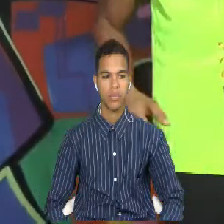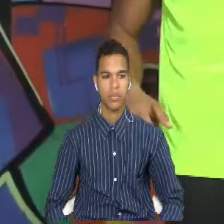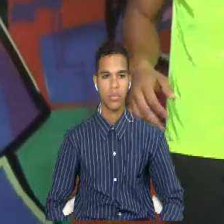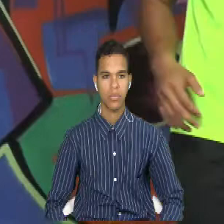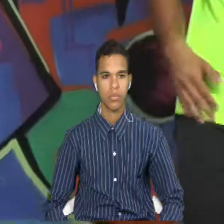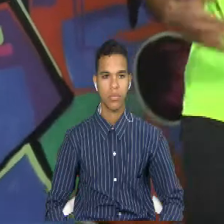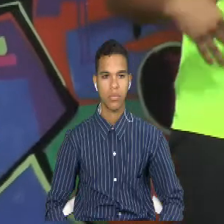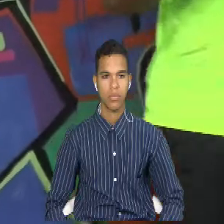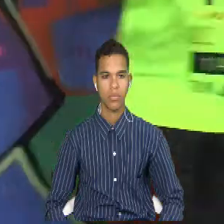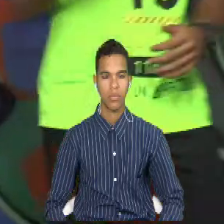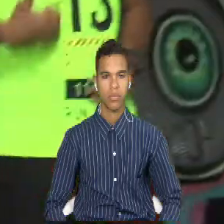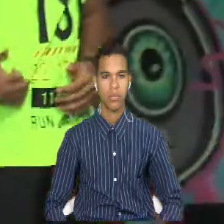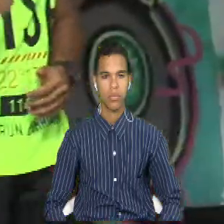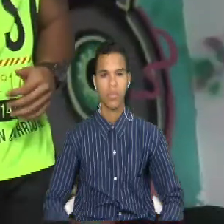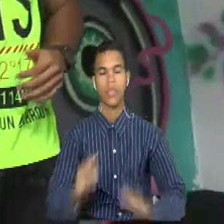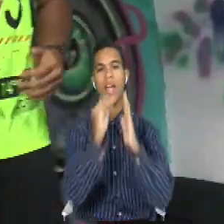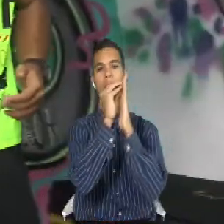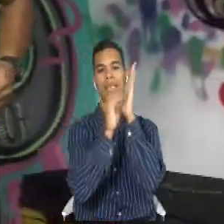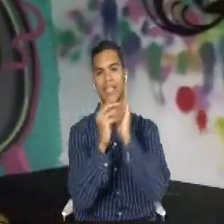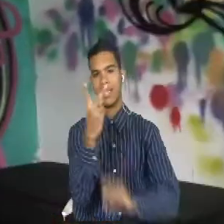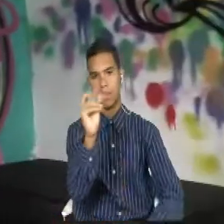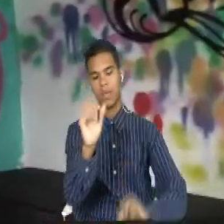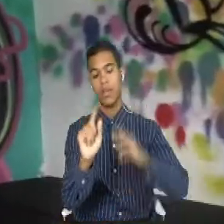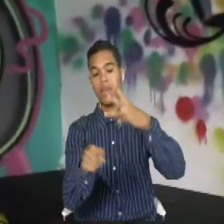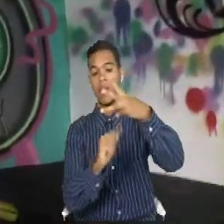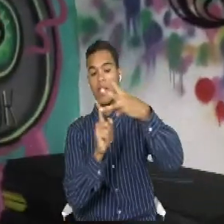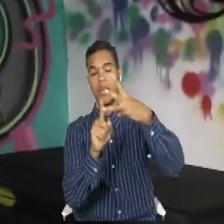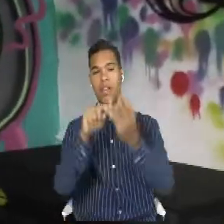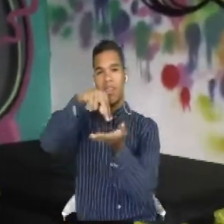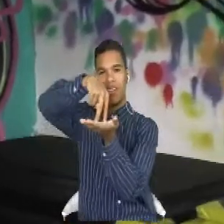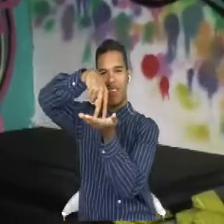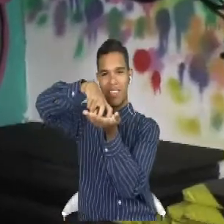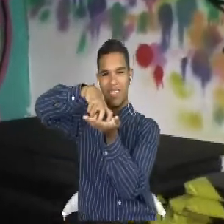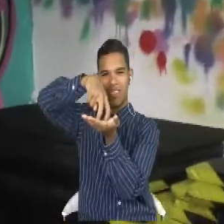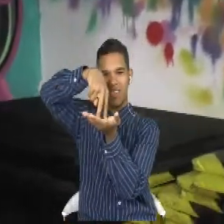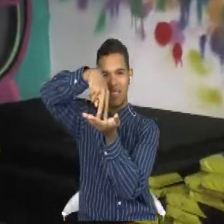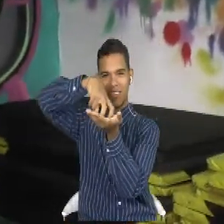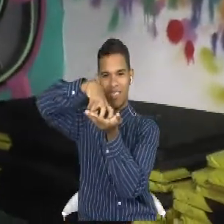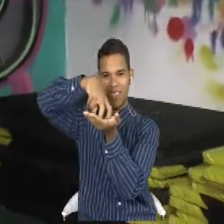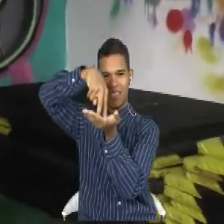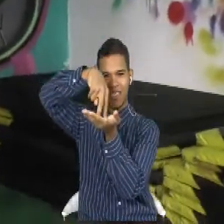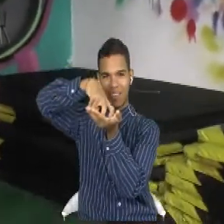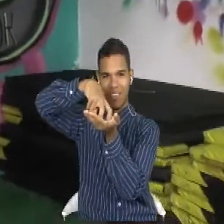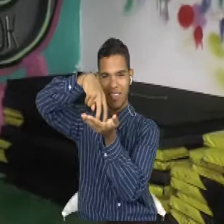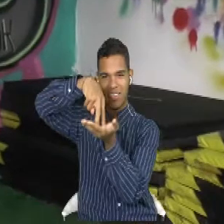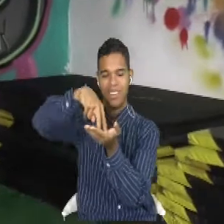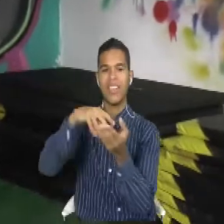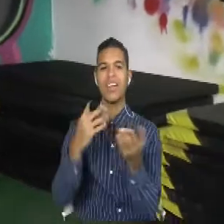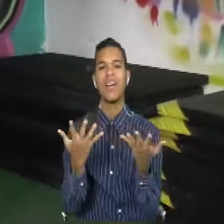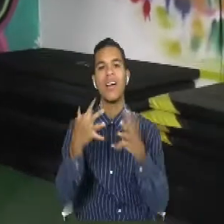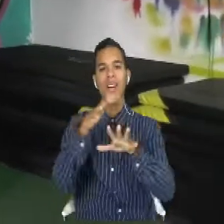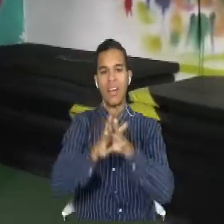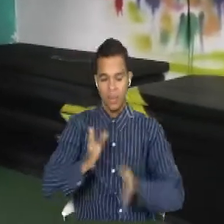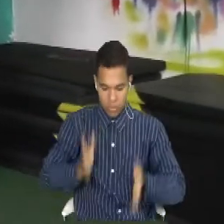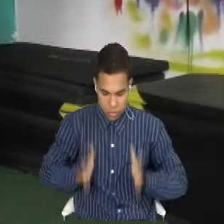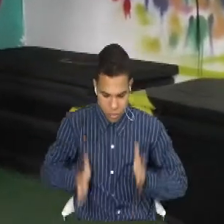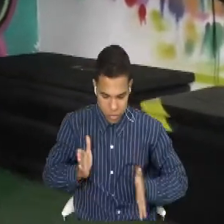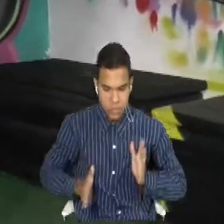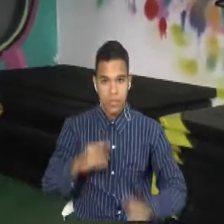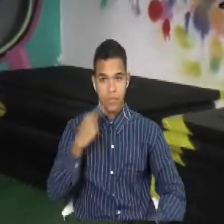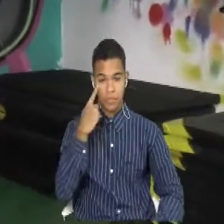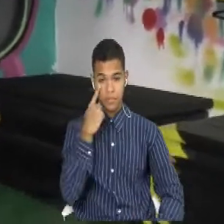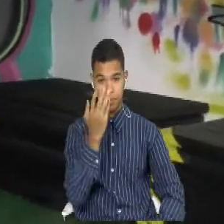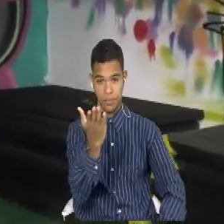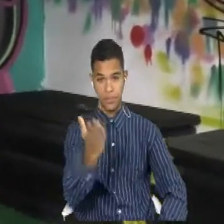Exacto. Tercer trabajo, vamos a hacer sentadillas, pero lo vamos a hacer con skipping. Entonces, ¿qué voy a hacer? Movimiento de skipping de 5 segundos